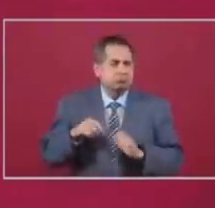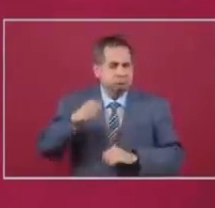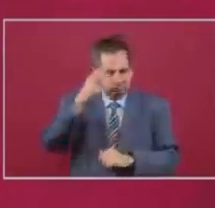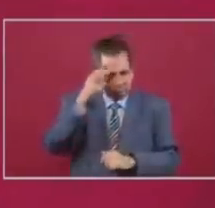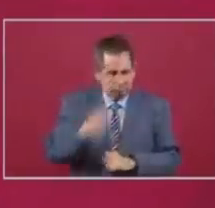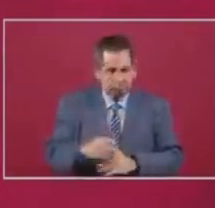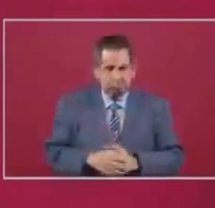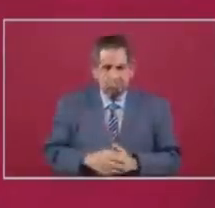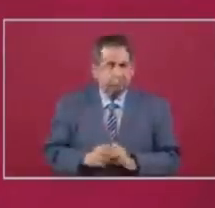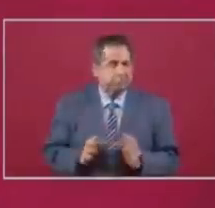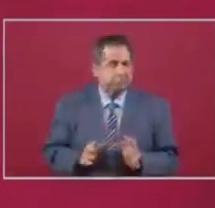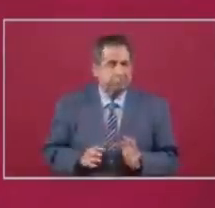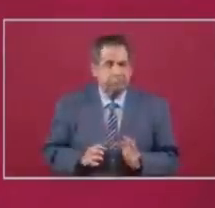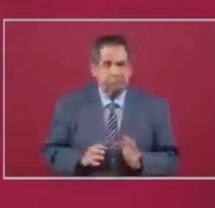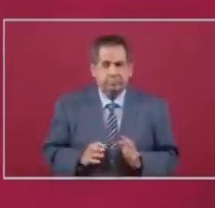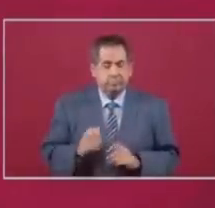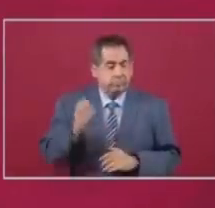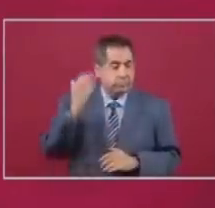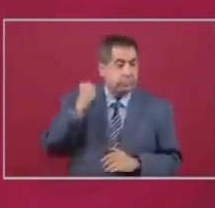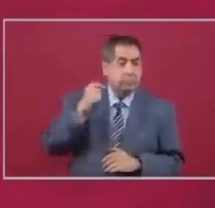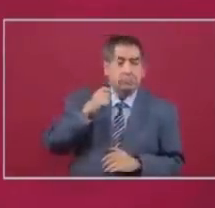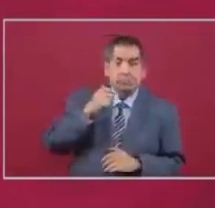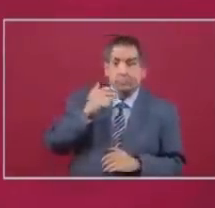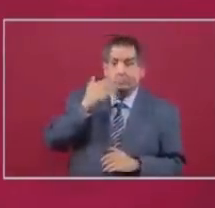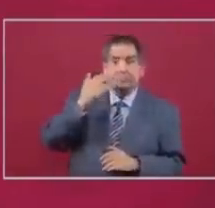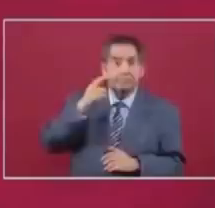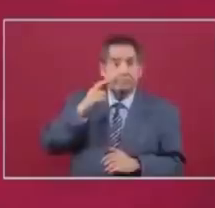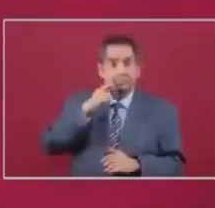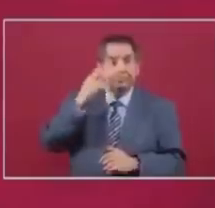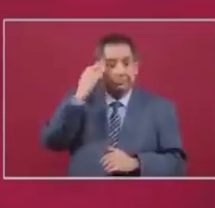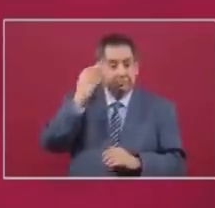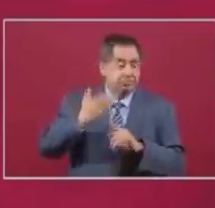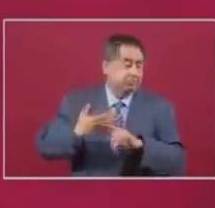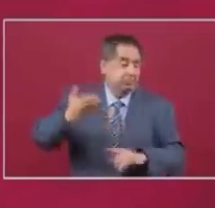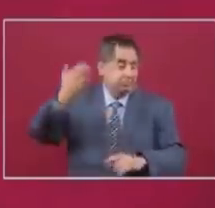aplicado, desde luego, en los mejores tiempos. Sí.